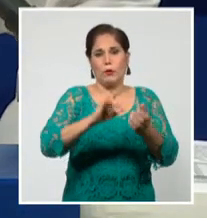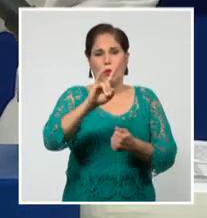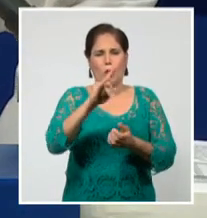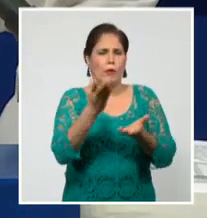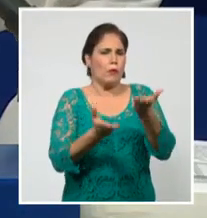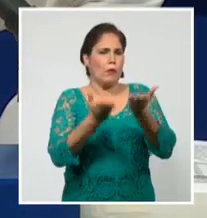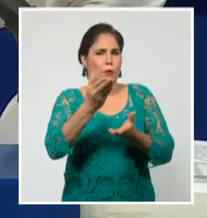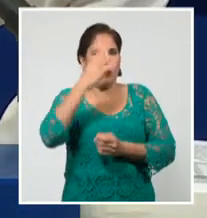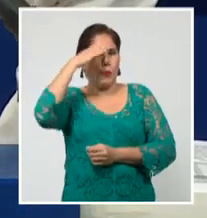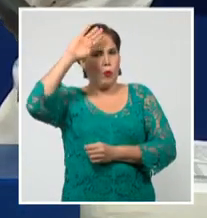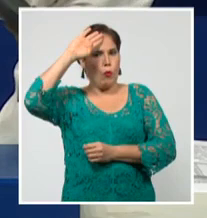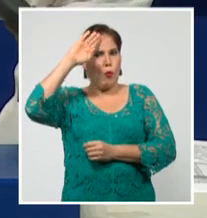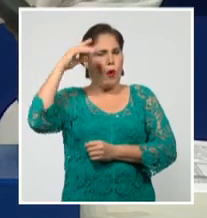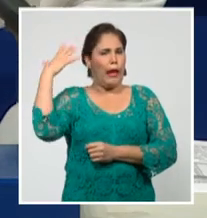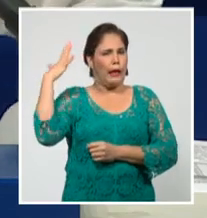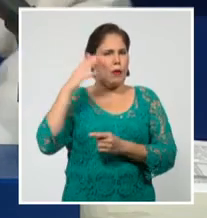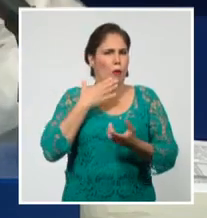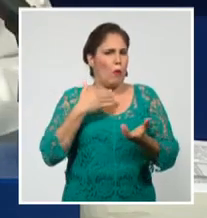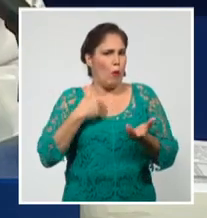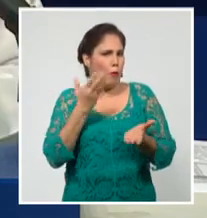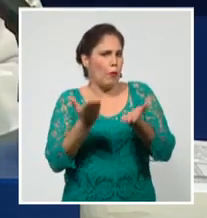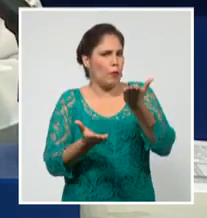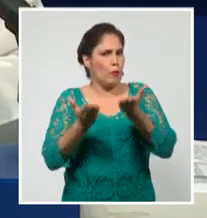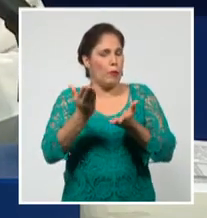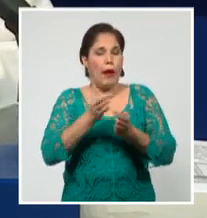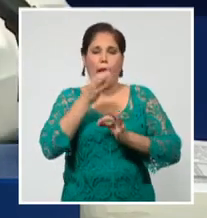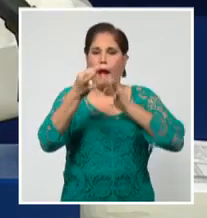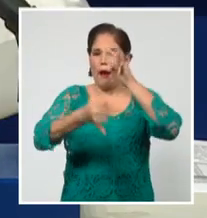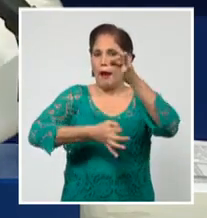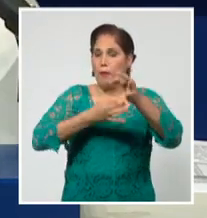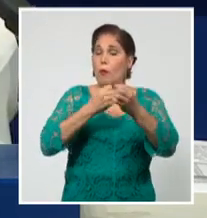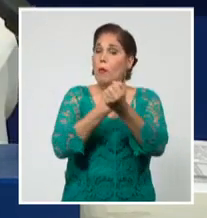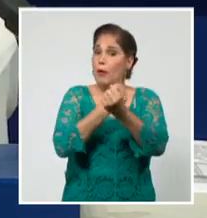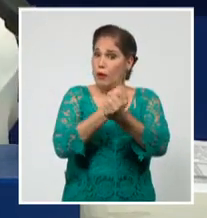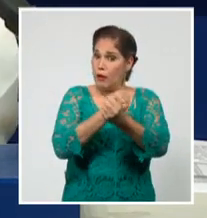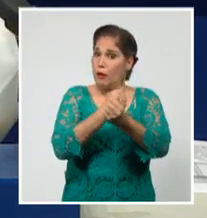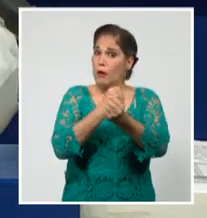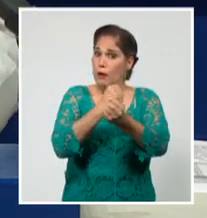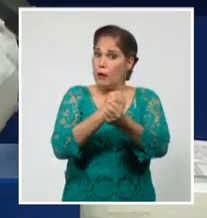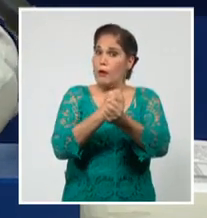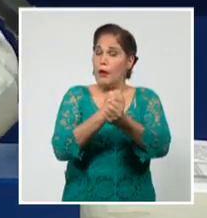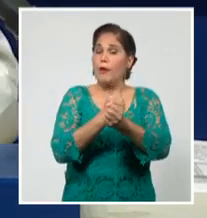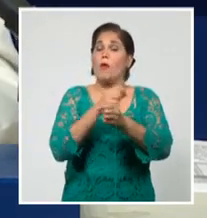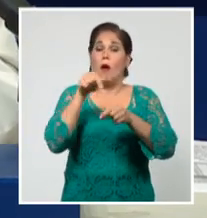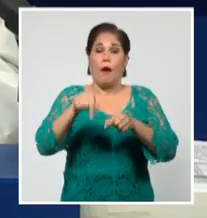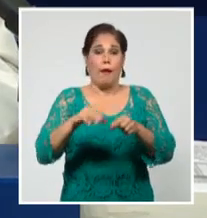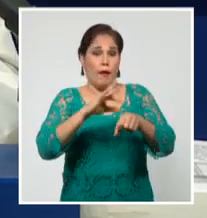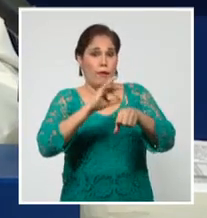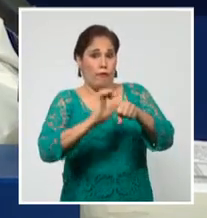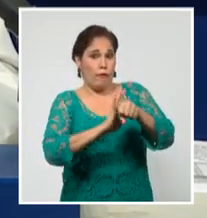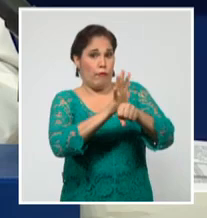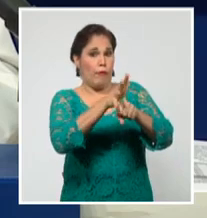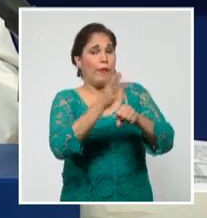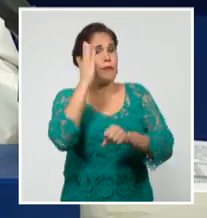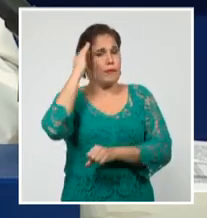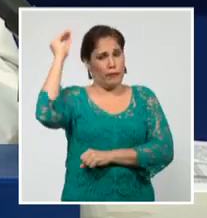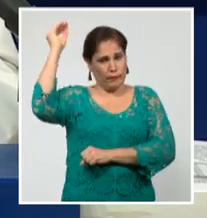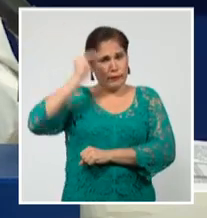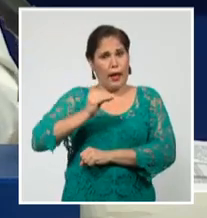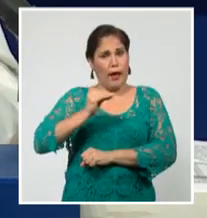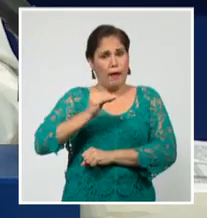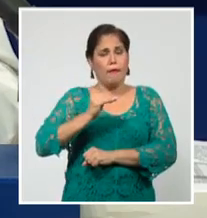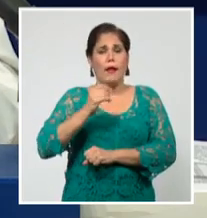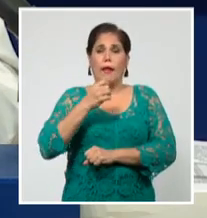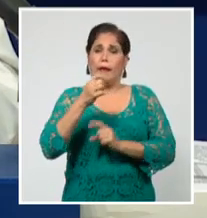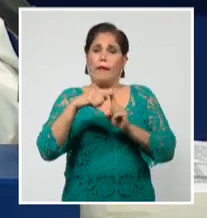de cuba con lo que sucede en el mundo alertó sobre el riesgo que significa que pese a que la enfermedad ya se conoce y existen